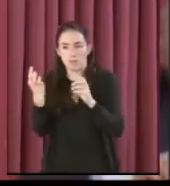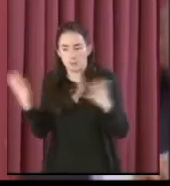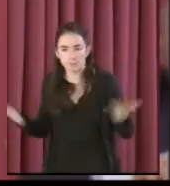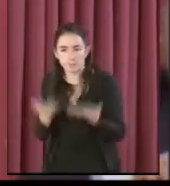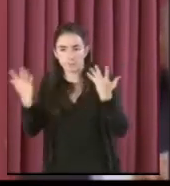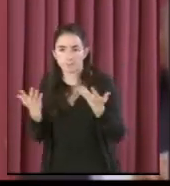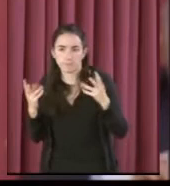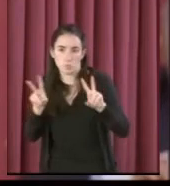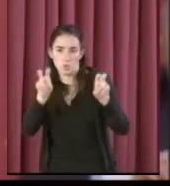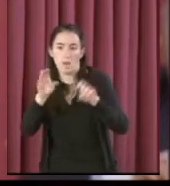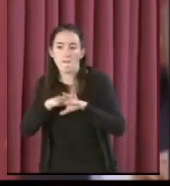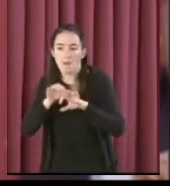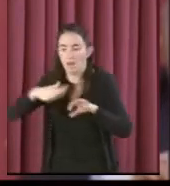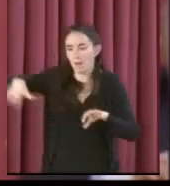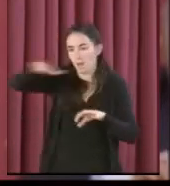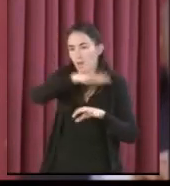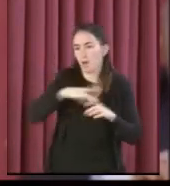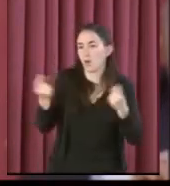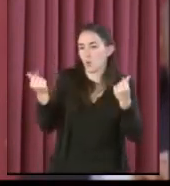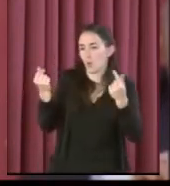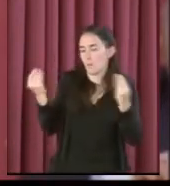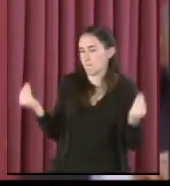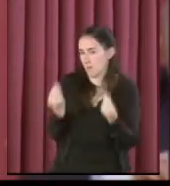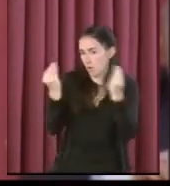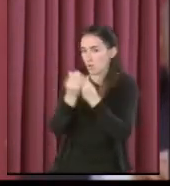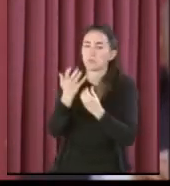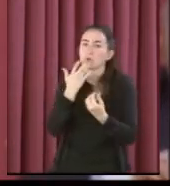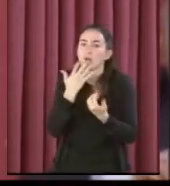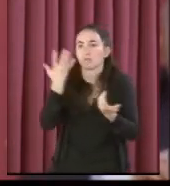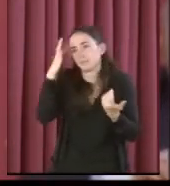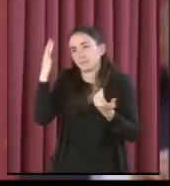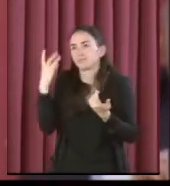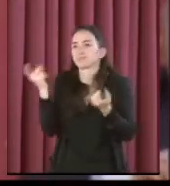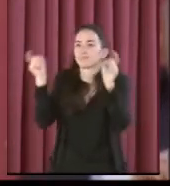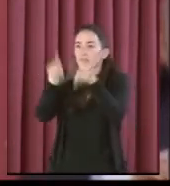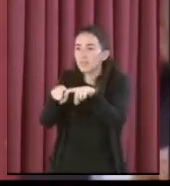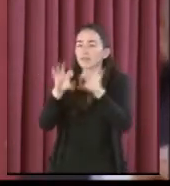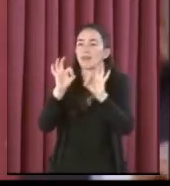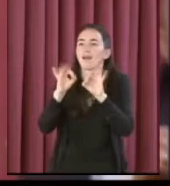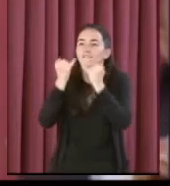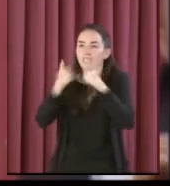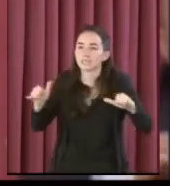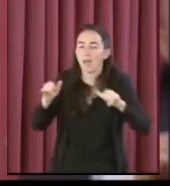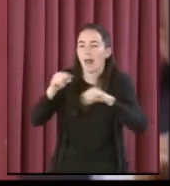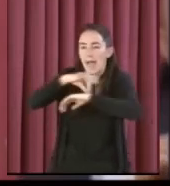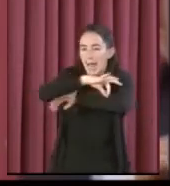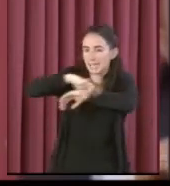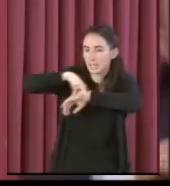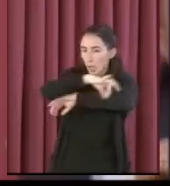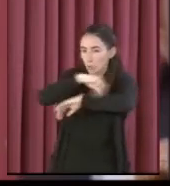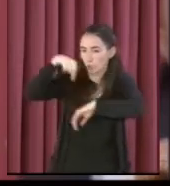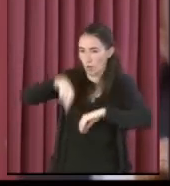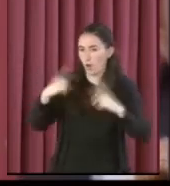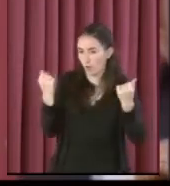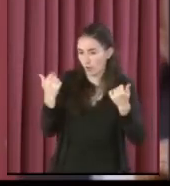el panorama cultural de la ciudad. Hablo de citas como el Festival de Arquitectura y Diseño Concéntrico, cuya segunda edición se